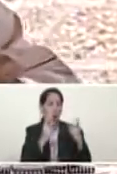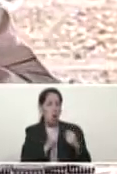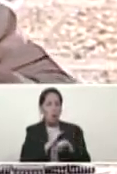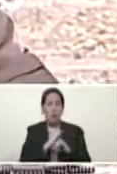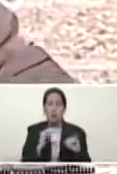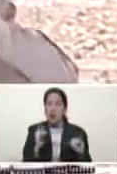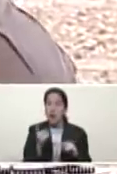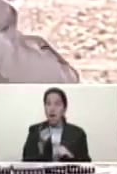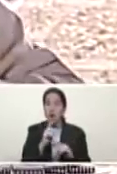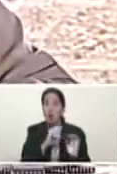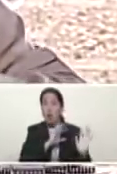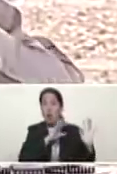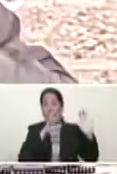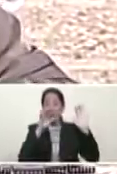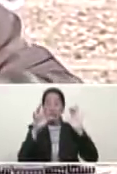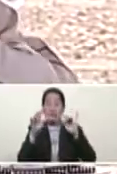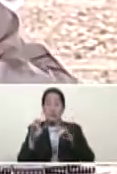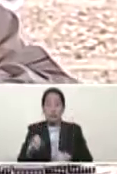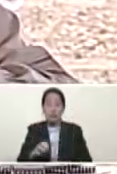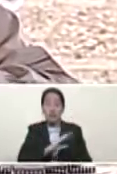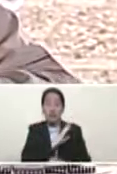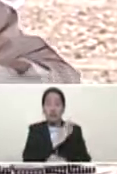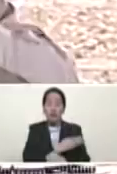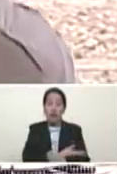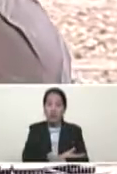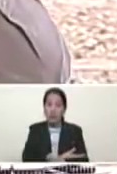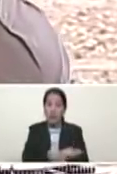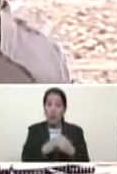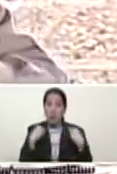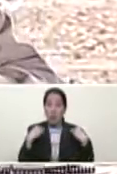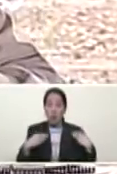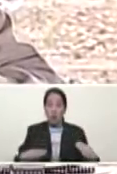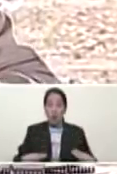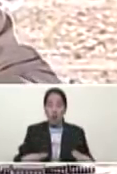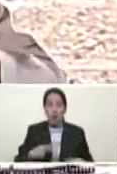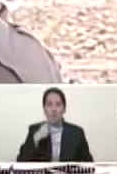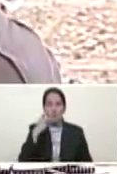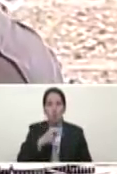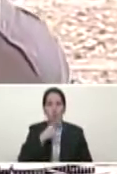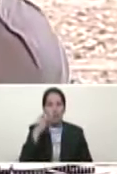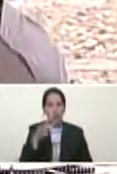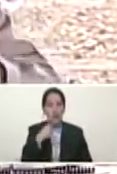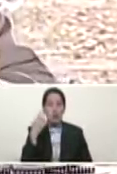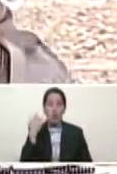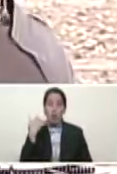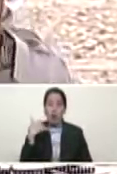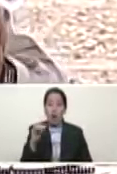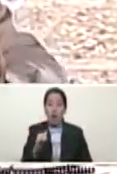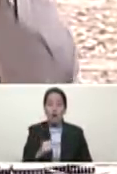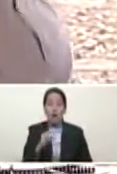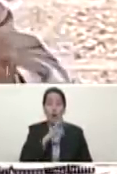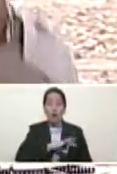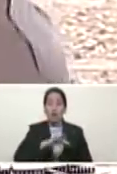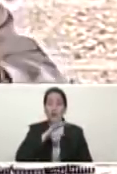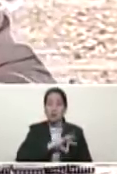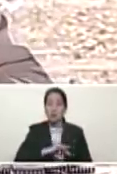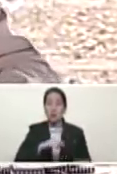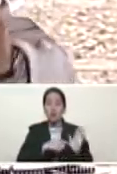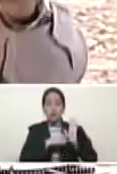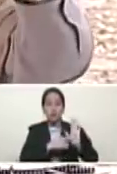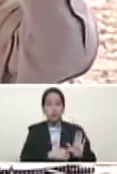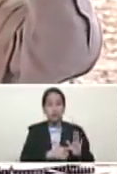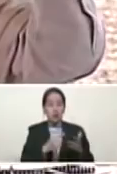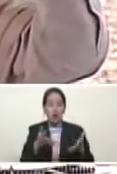una fuerza espiritual, moral, política, que está en la sociedad y se demostró el 30 de abril con la gran